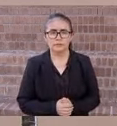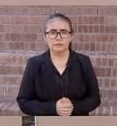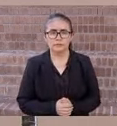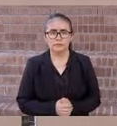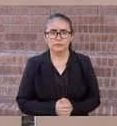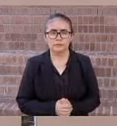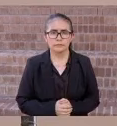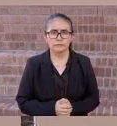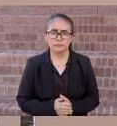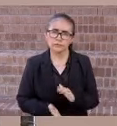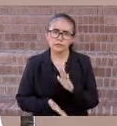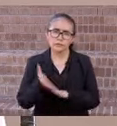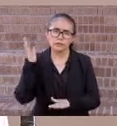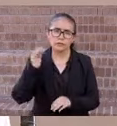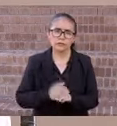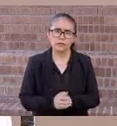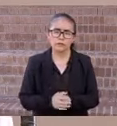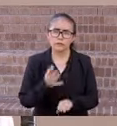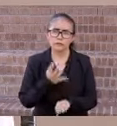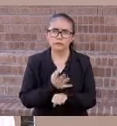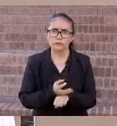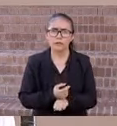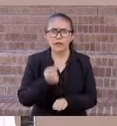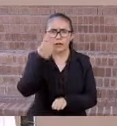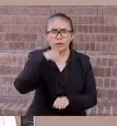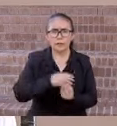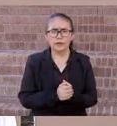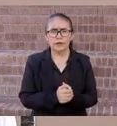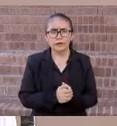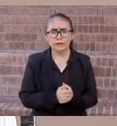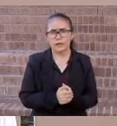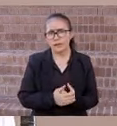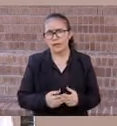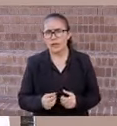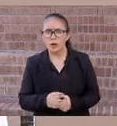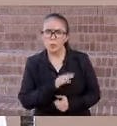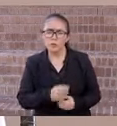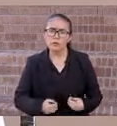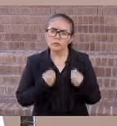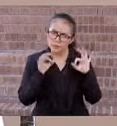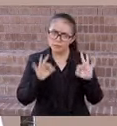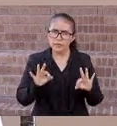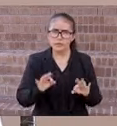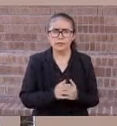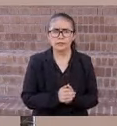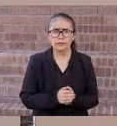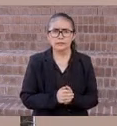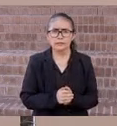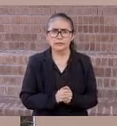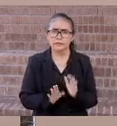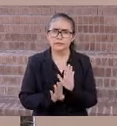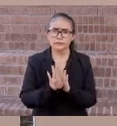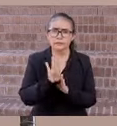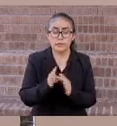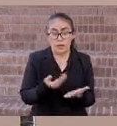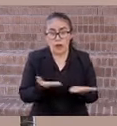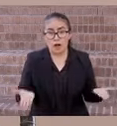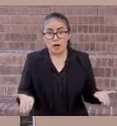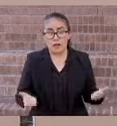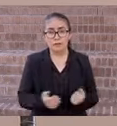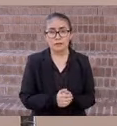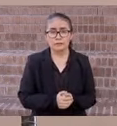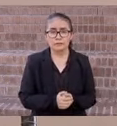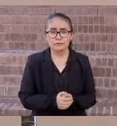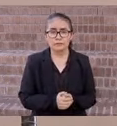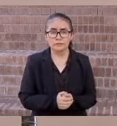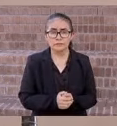quienes se fueron a buscar algo que mitigará a su hambre su pobreza ahora son